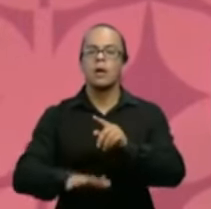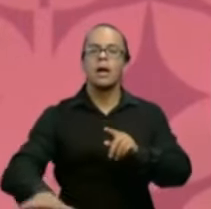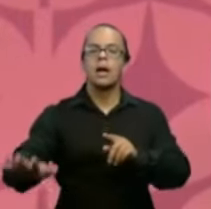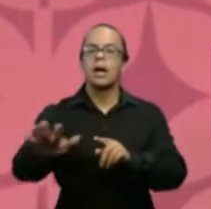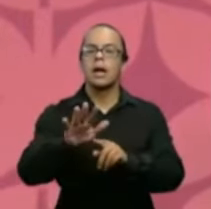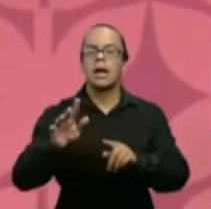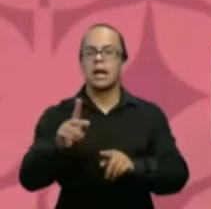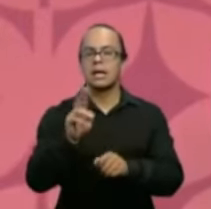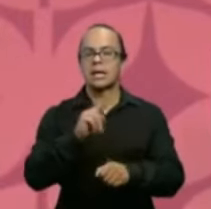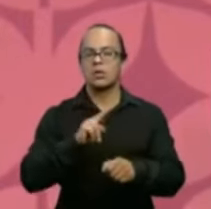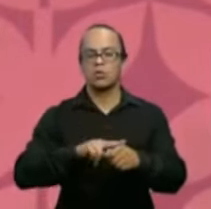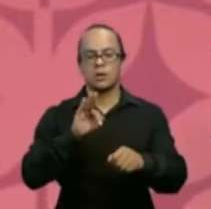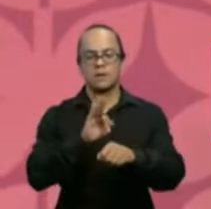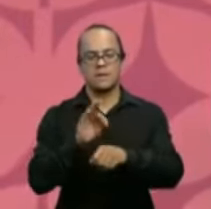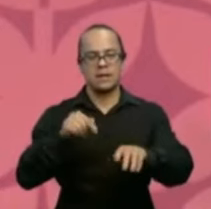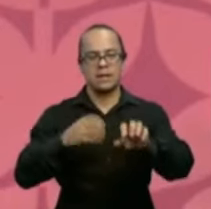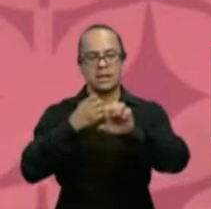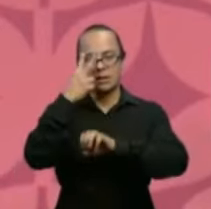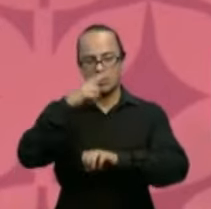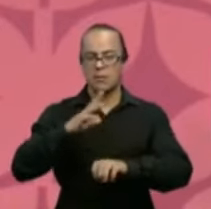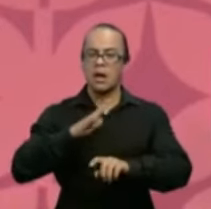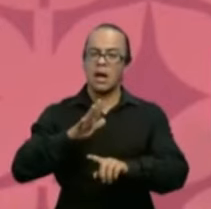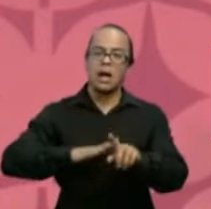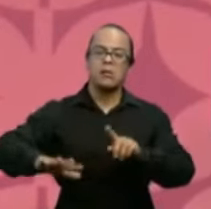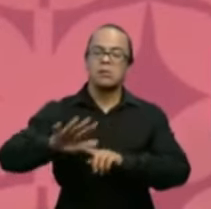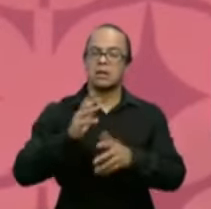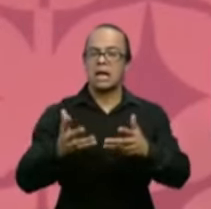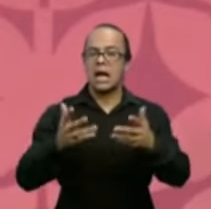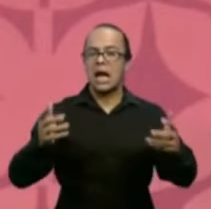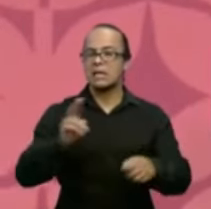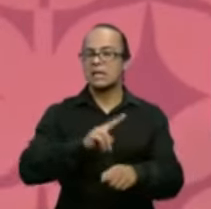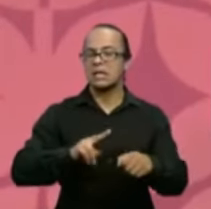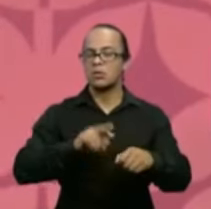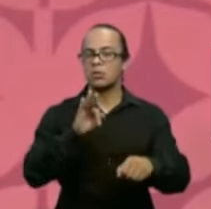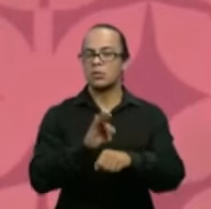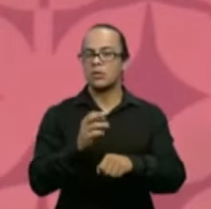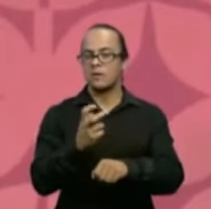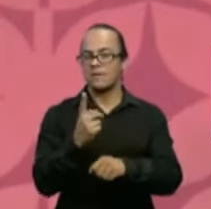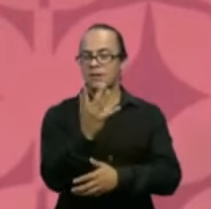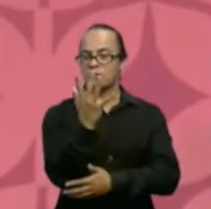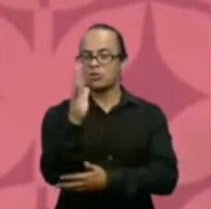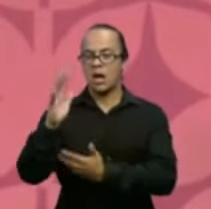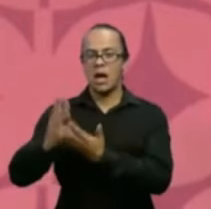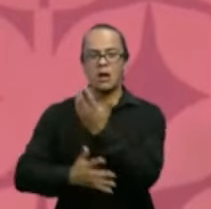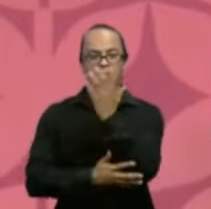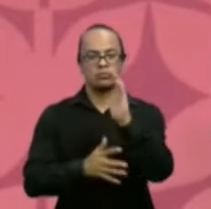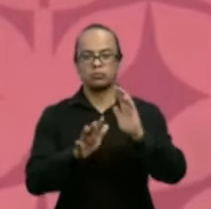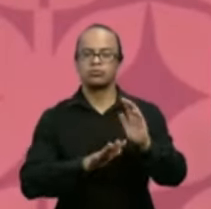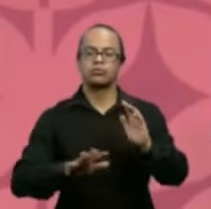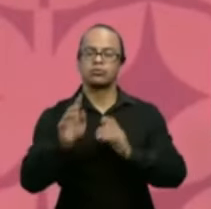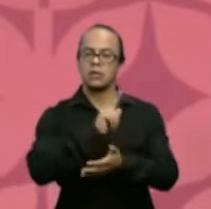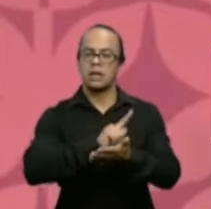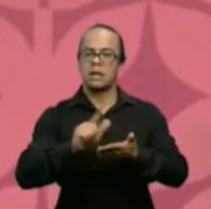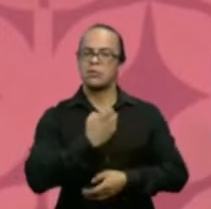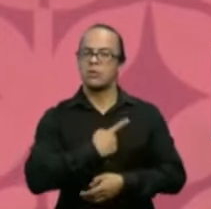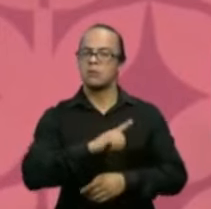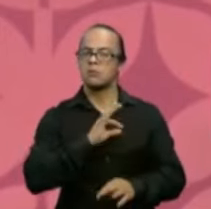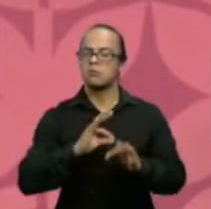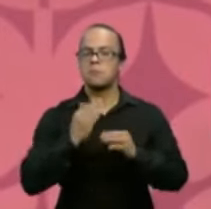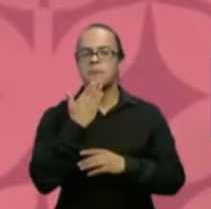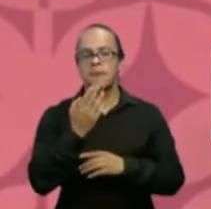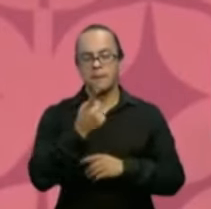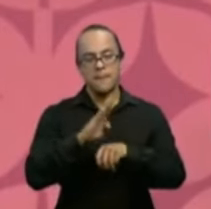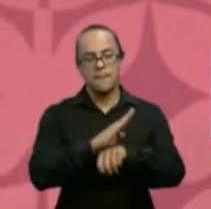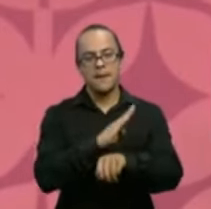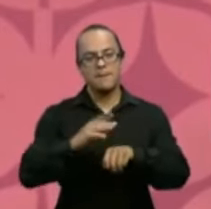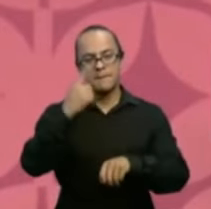Estado. Somos custodios de una gran riqueza ambiental y un medio ambiente limpio y sano constituye un